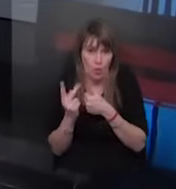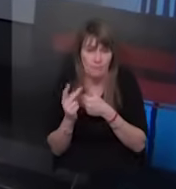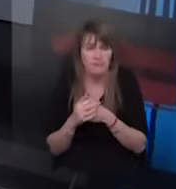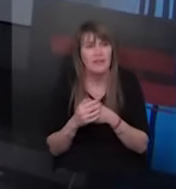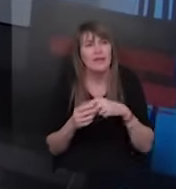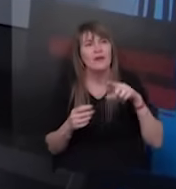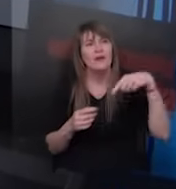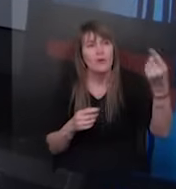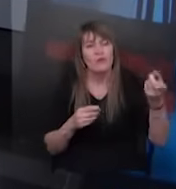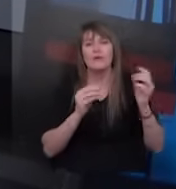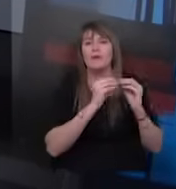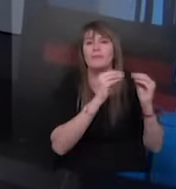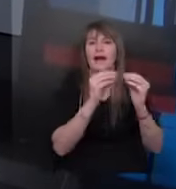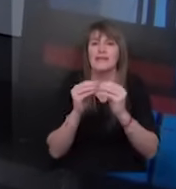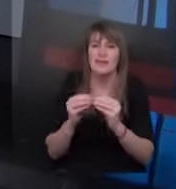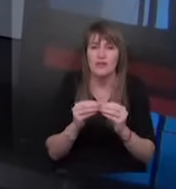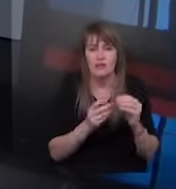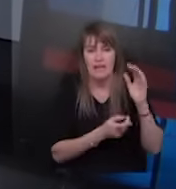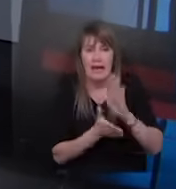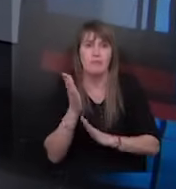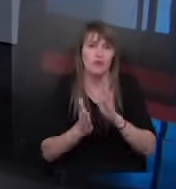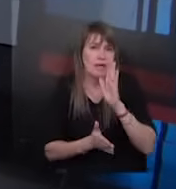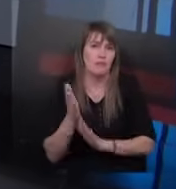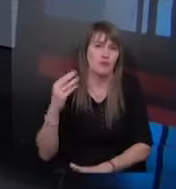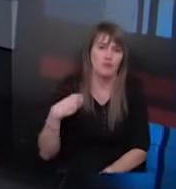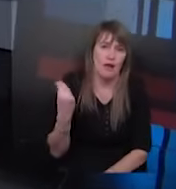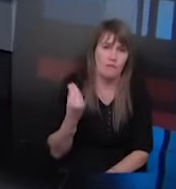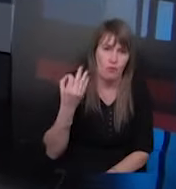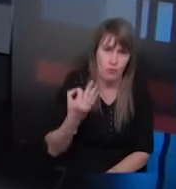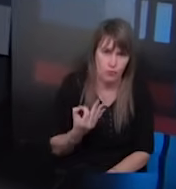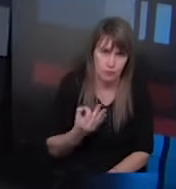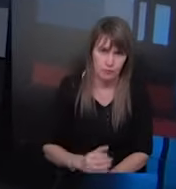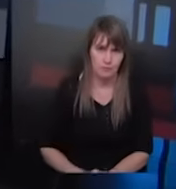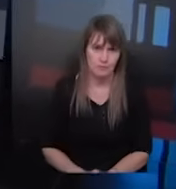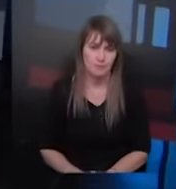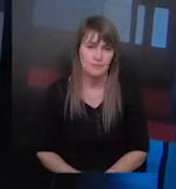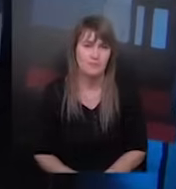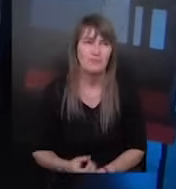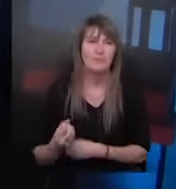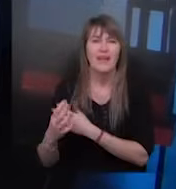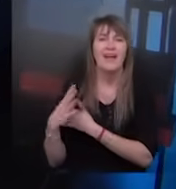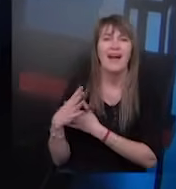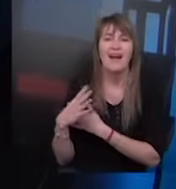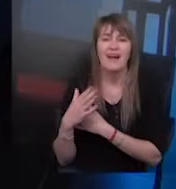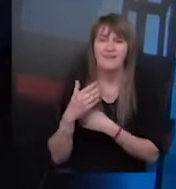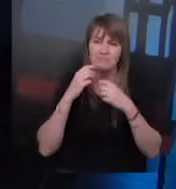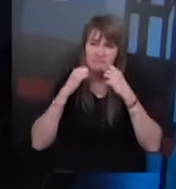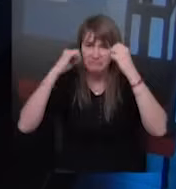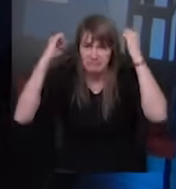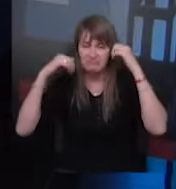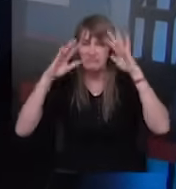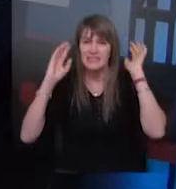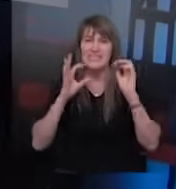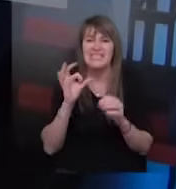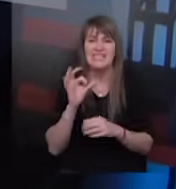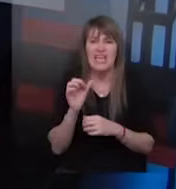otros compañeros que se escaparon a tiempo, ¿no? Del escuadrón. Porque además andaban a cara descubierta, iban a veces a secuestrar